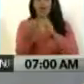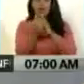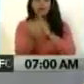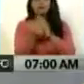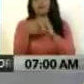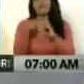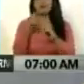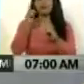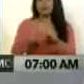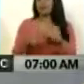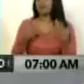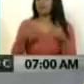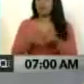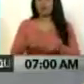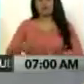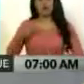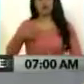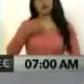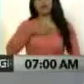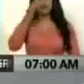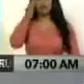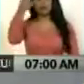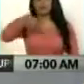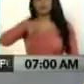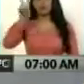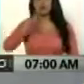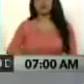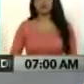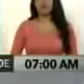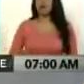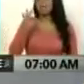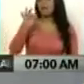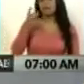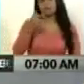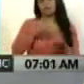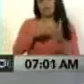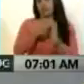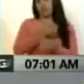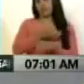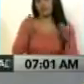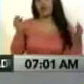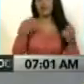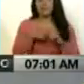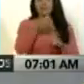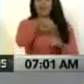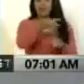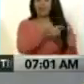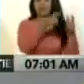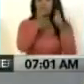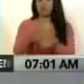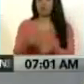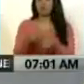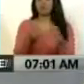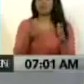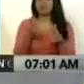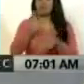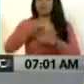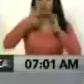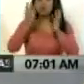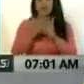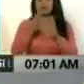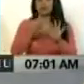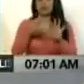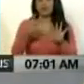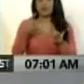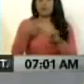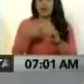talento y todo lo la valía que tiene la mujer venezolana. Y una técnica impecable. Sí, y aparte que vienen muchas de ellas del Mundial Sub-17 de hace 2 años y